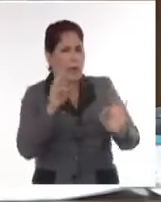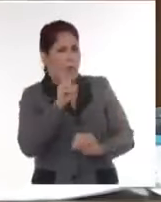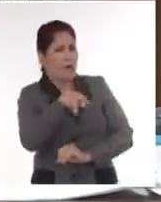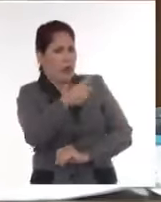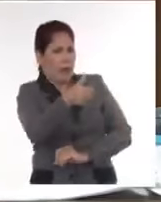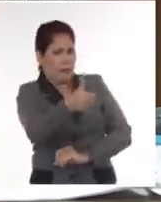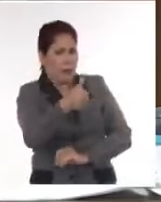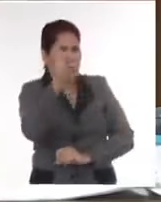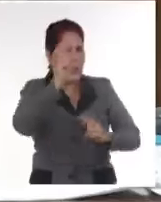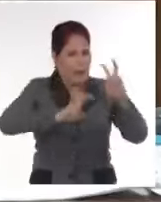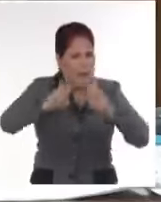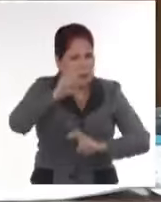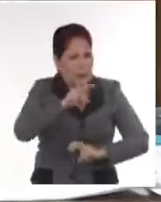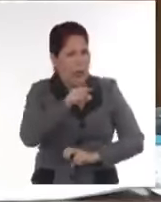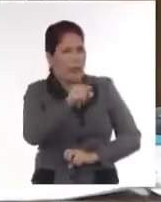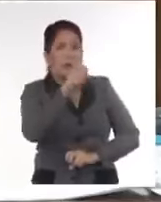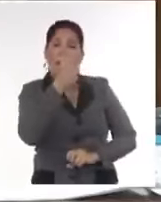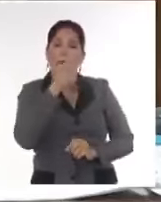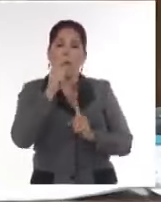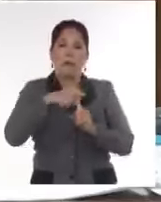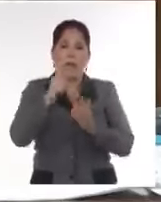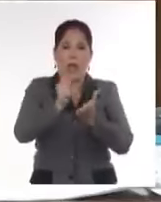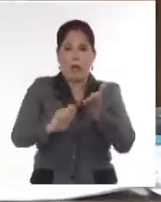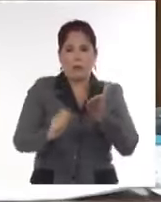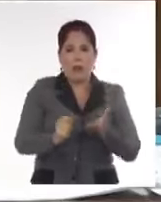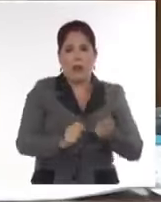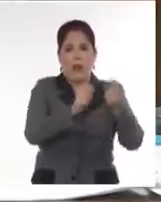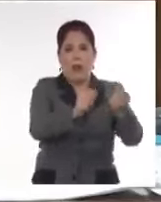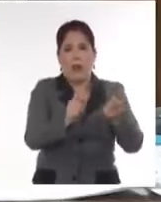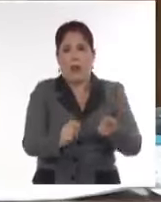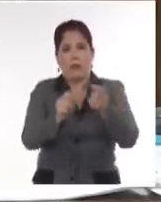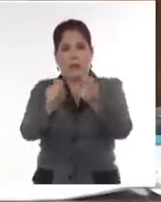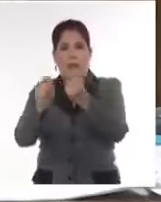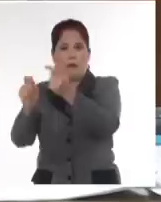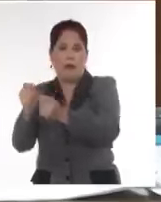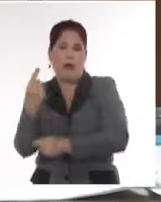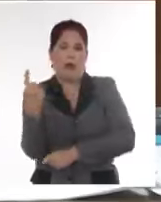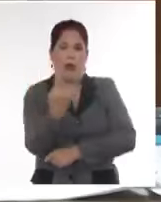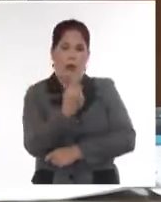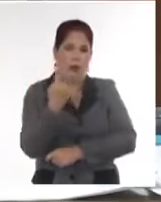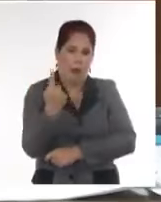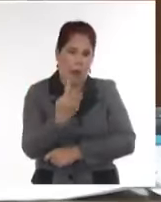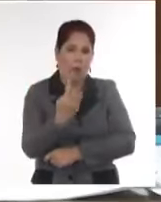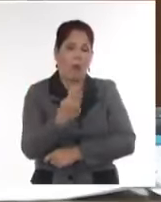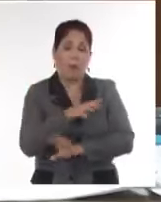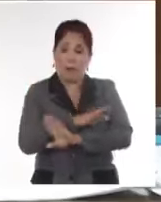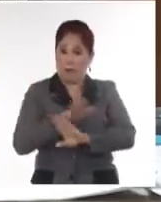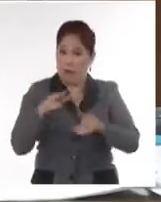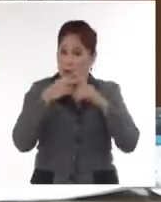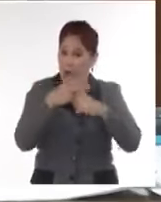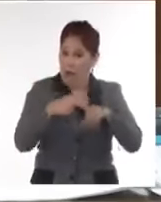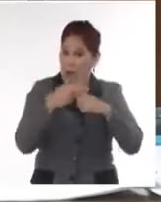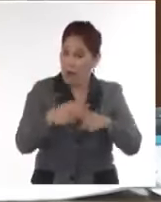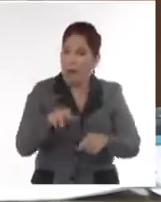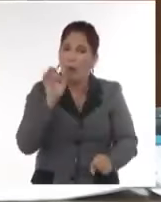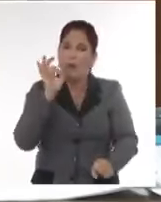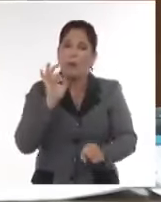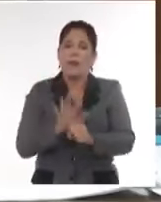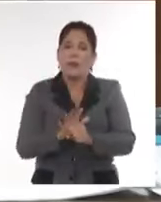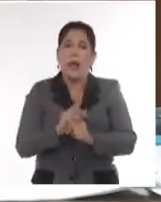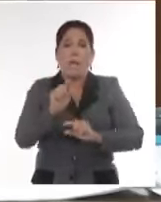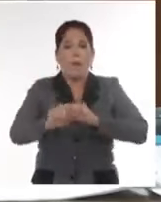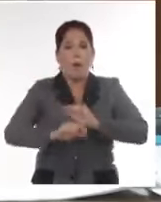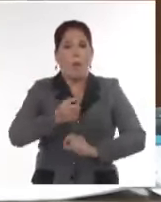las revisiones, haciendo las altas entregas de cada uno de los objetos de obra para comenzar los procesos